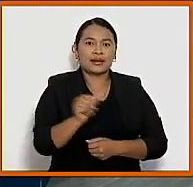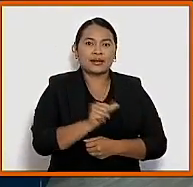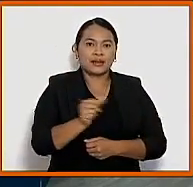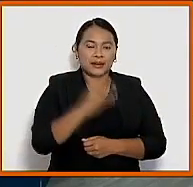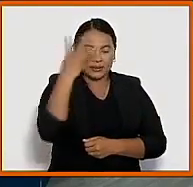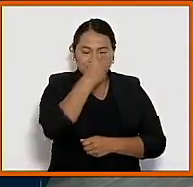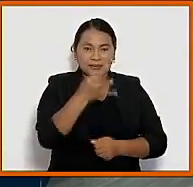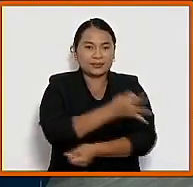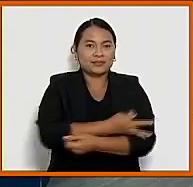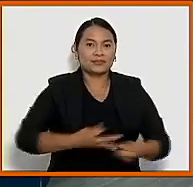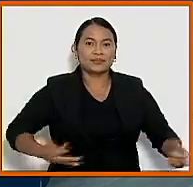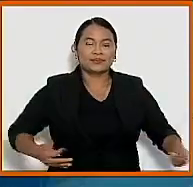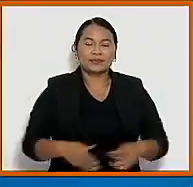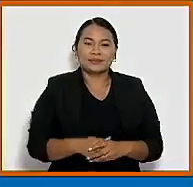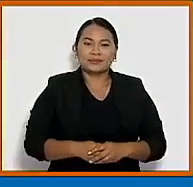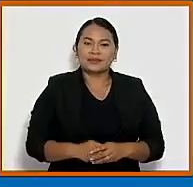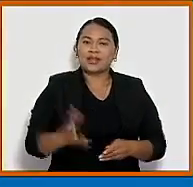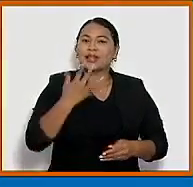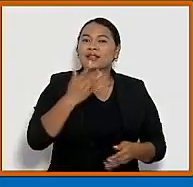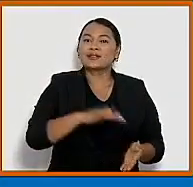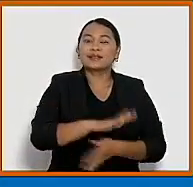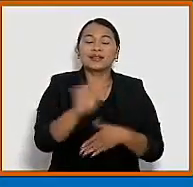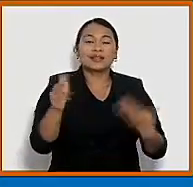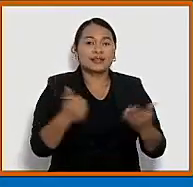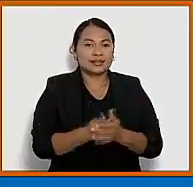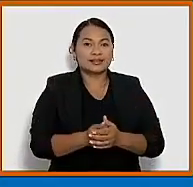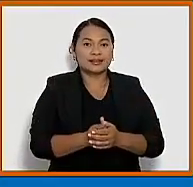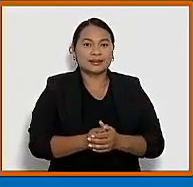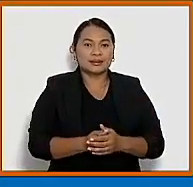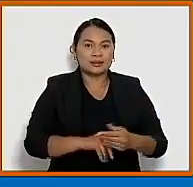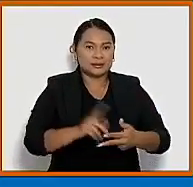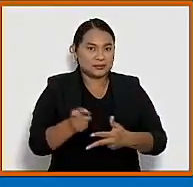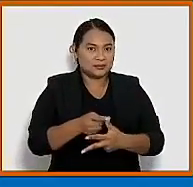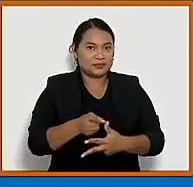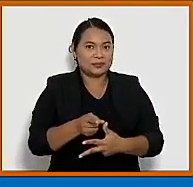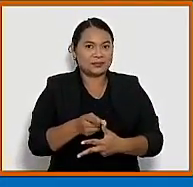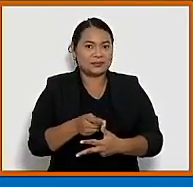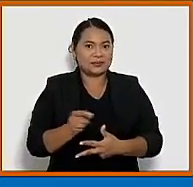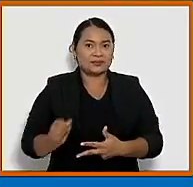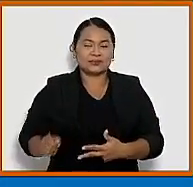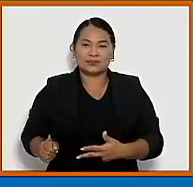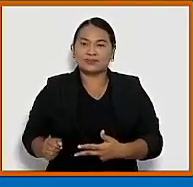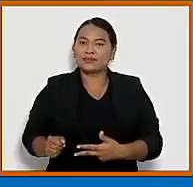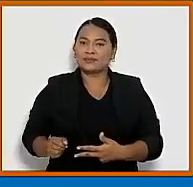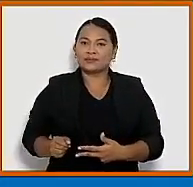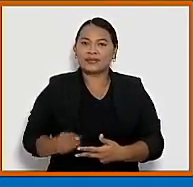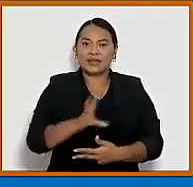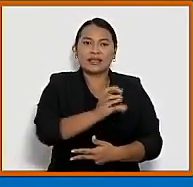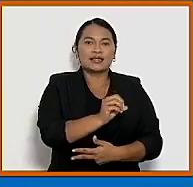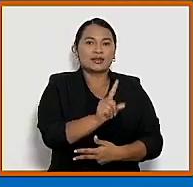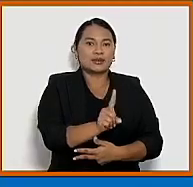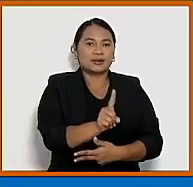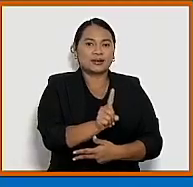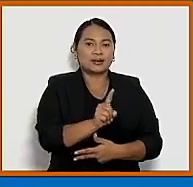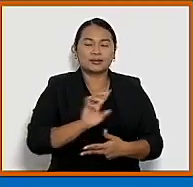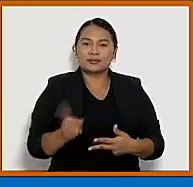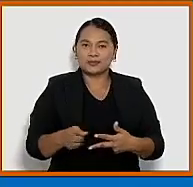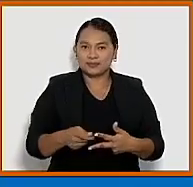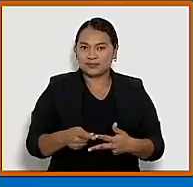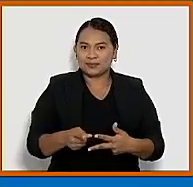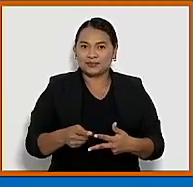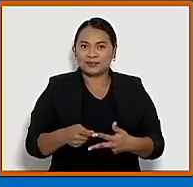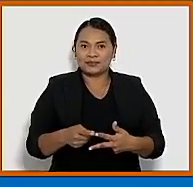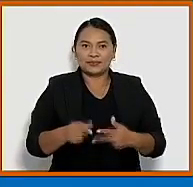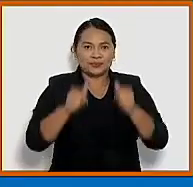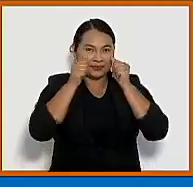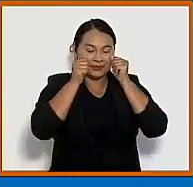esta agradable tarde. Te deseo muchísima suerte porque tu primer número ganador es el 01. Segundo número